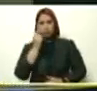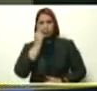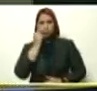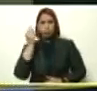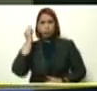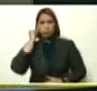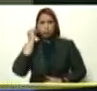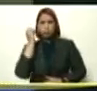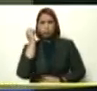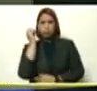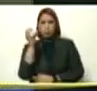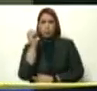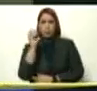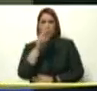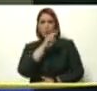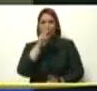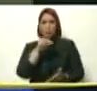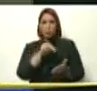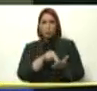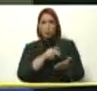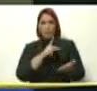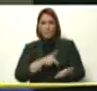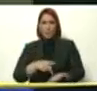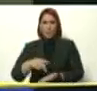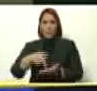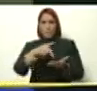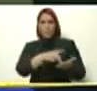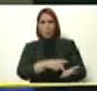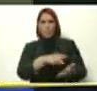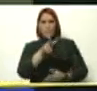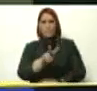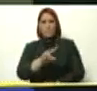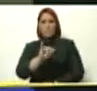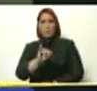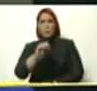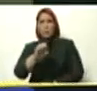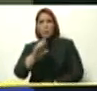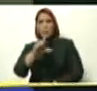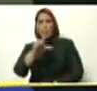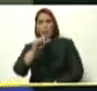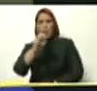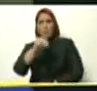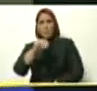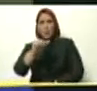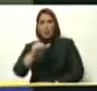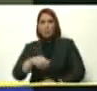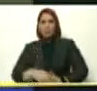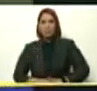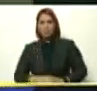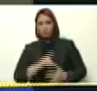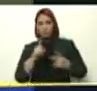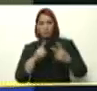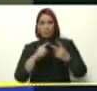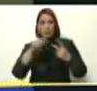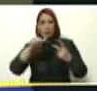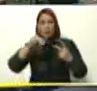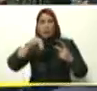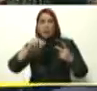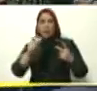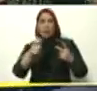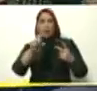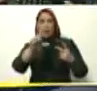Nacional presentes, a Vilma Mora, al viejito Ángel Rodríguez del